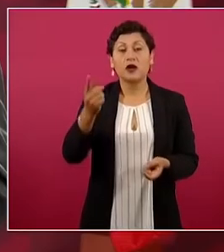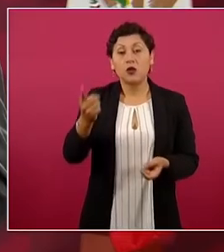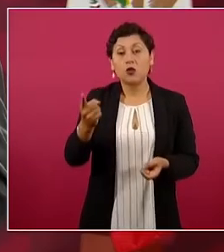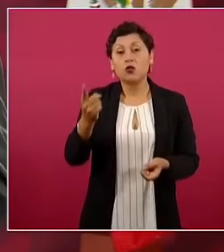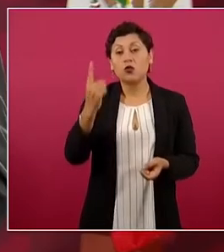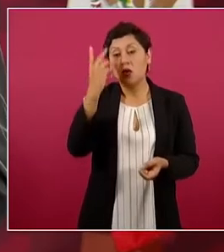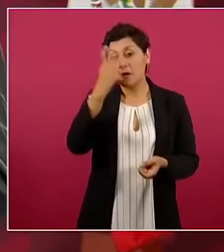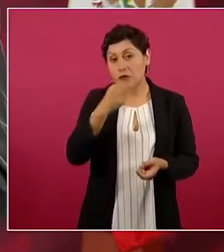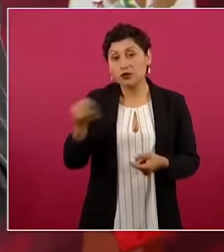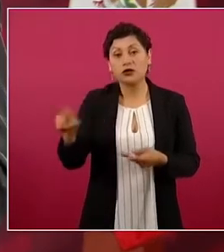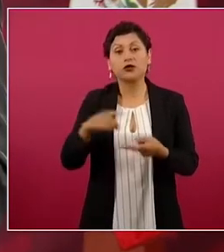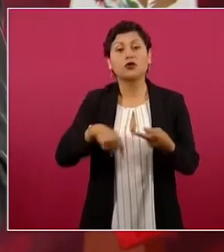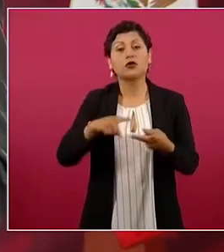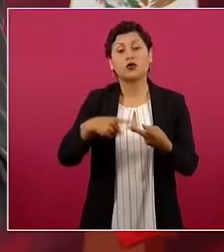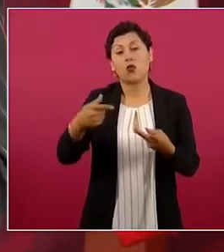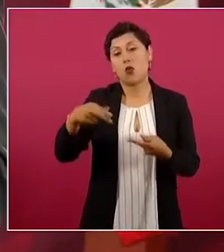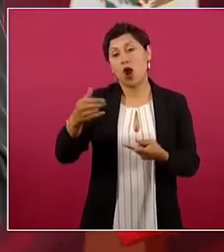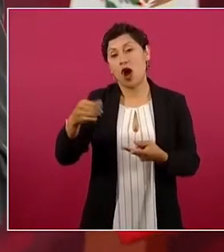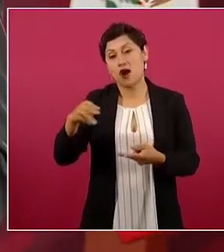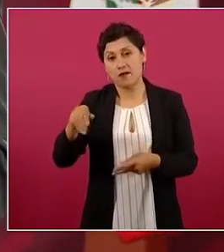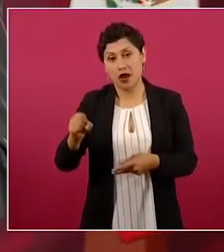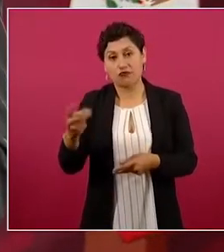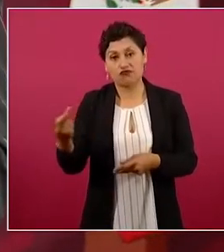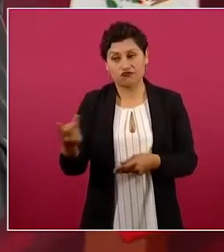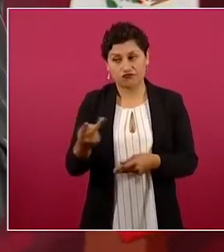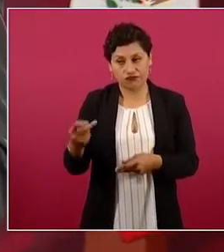y otro en Guaymas.